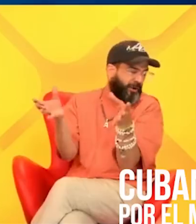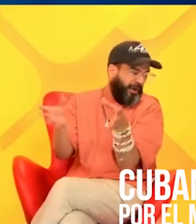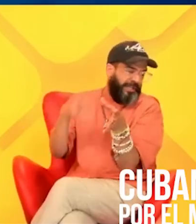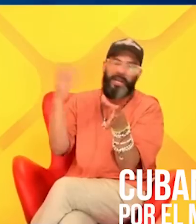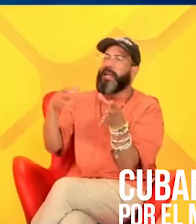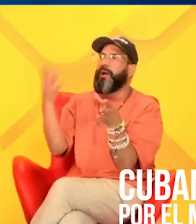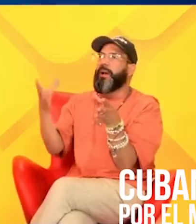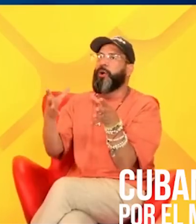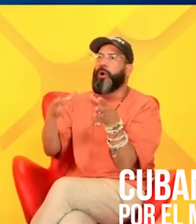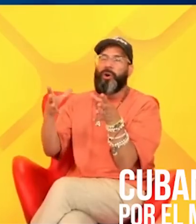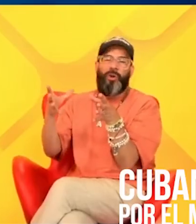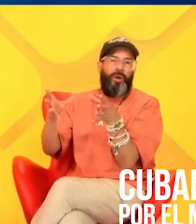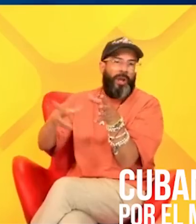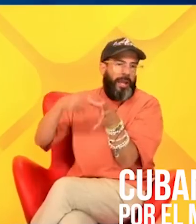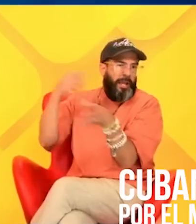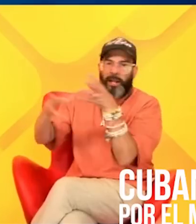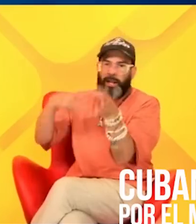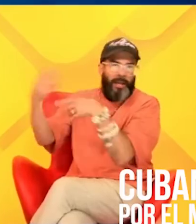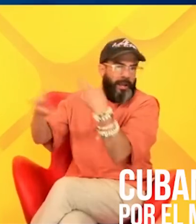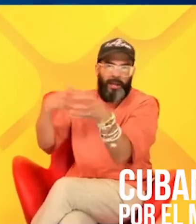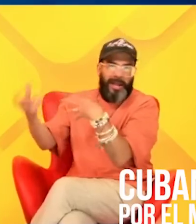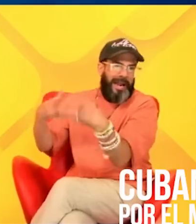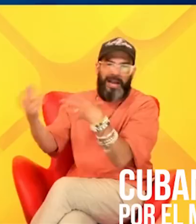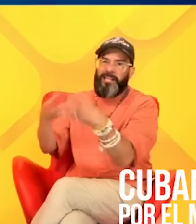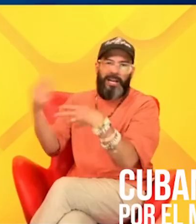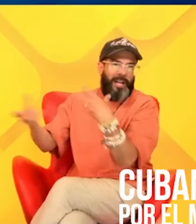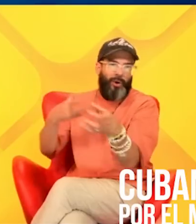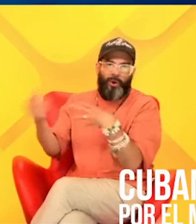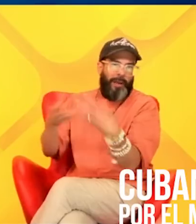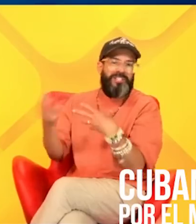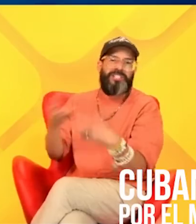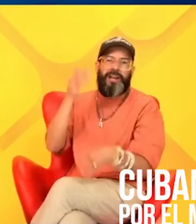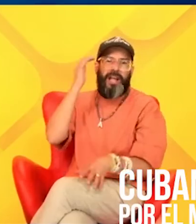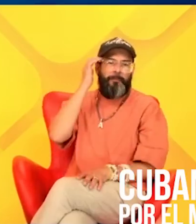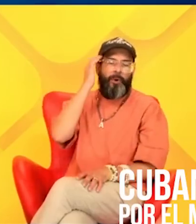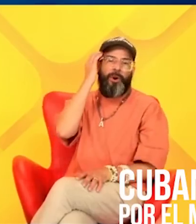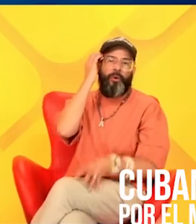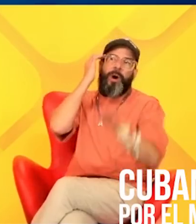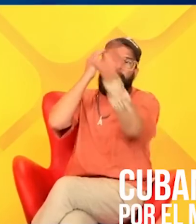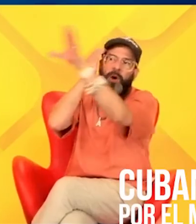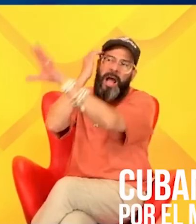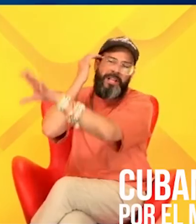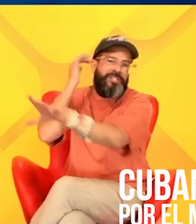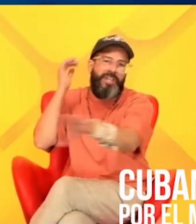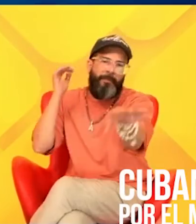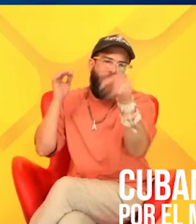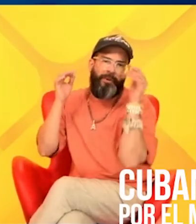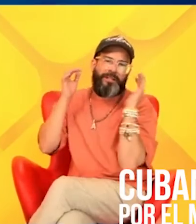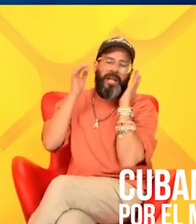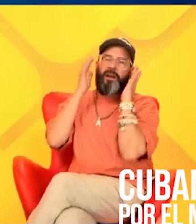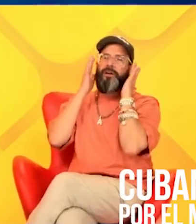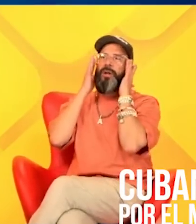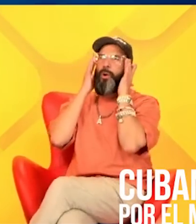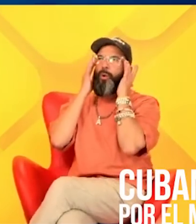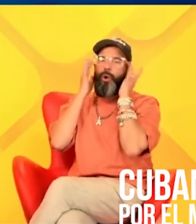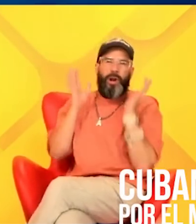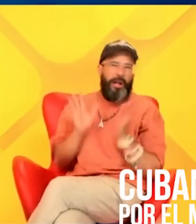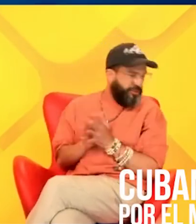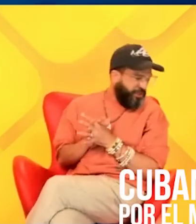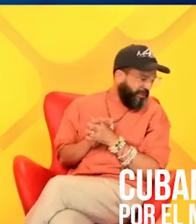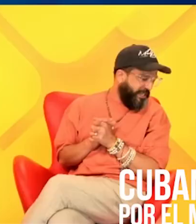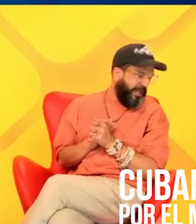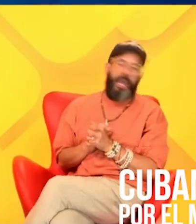hay algo que tiene que ver con ganar dinero con la miseria del pueblo cubano, ahí siempre va a estar